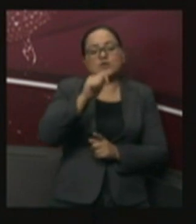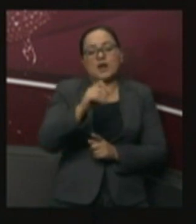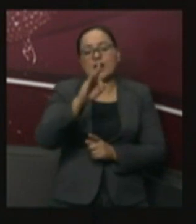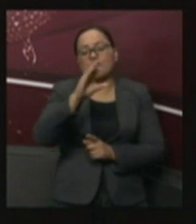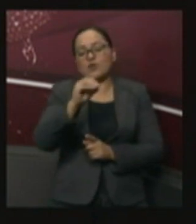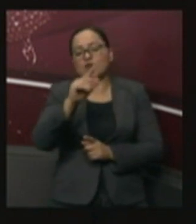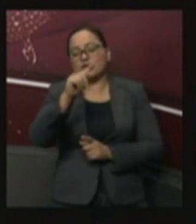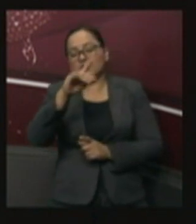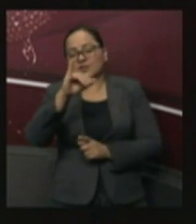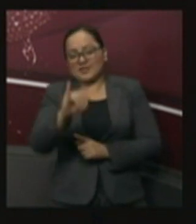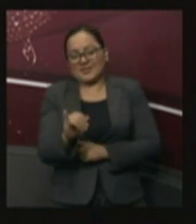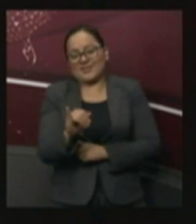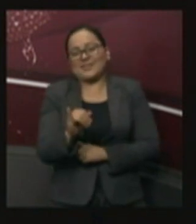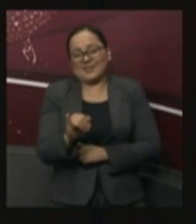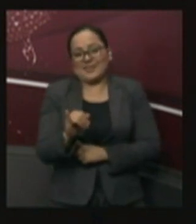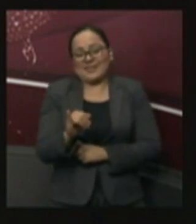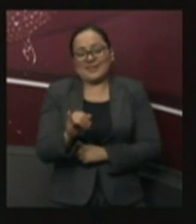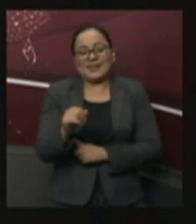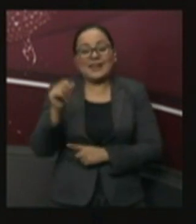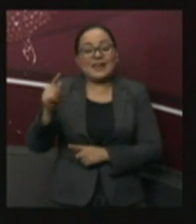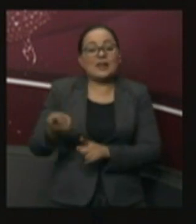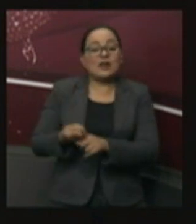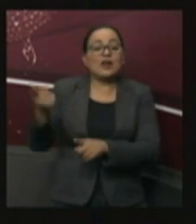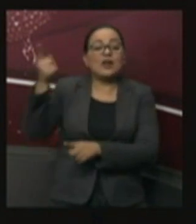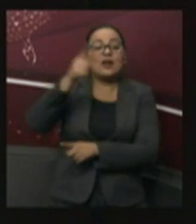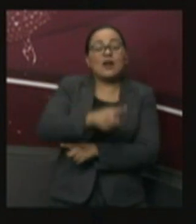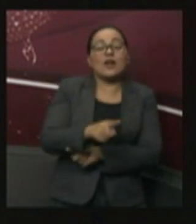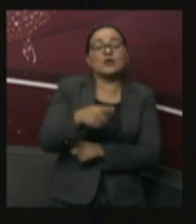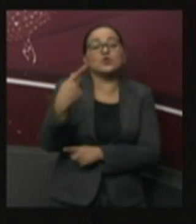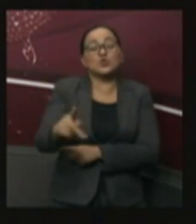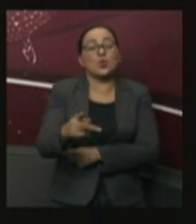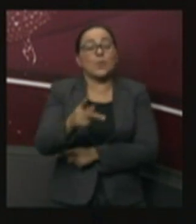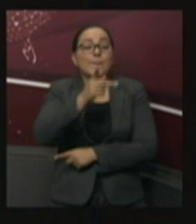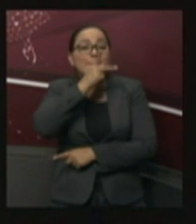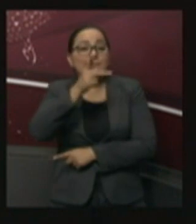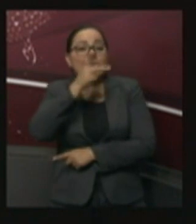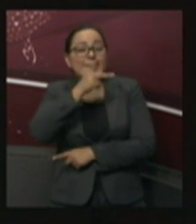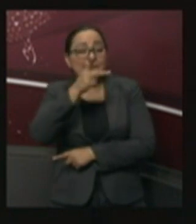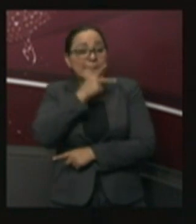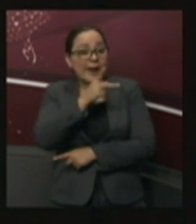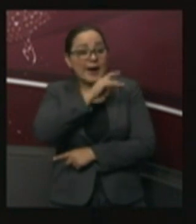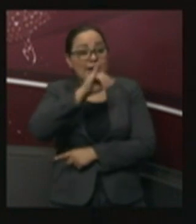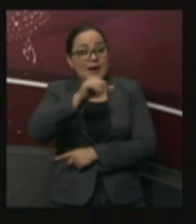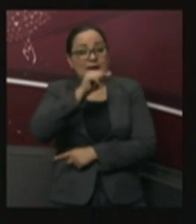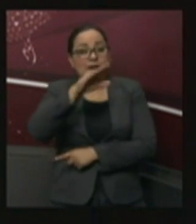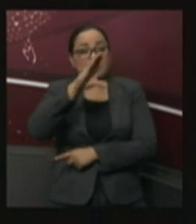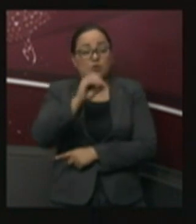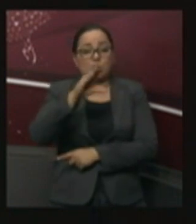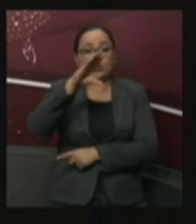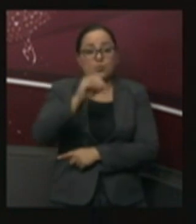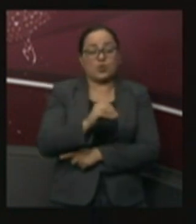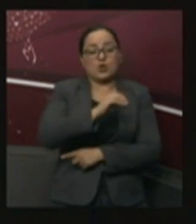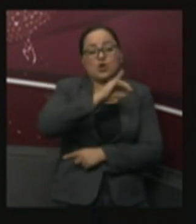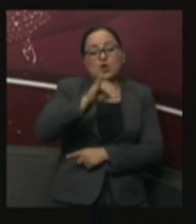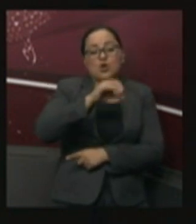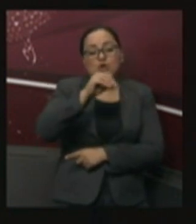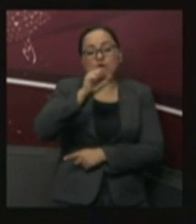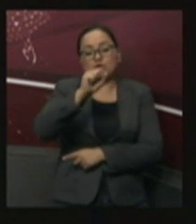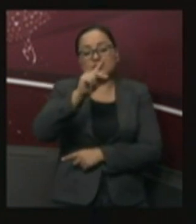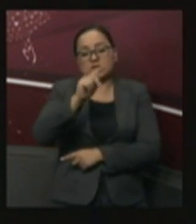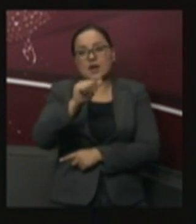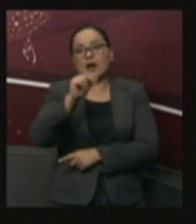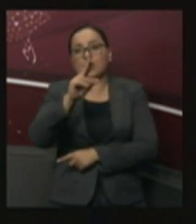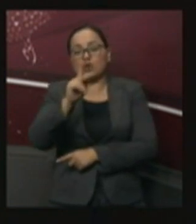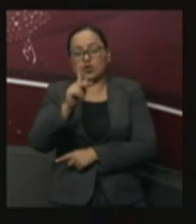hija del compositor Jacobo Kostakovsky, un compositor que no nació en